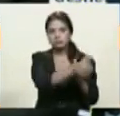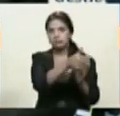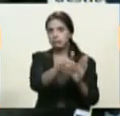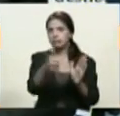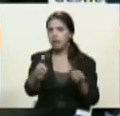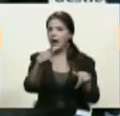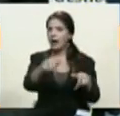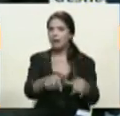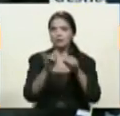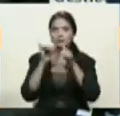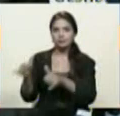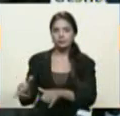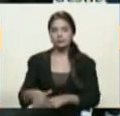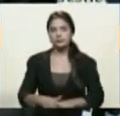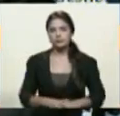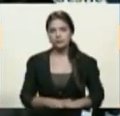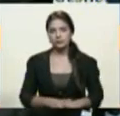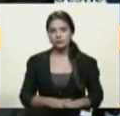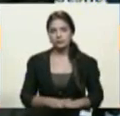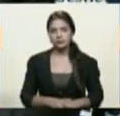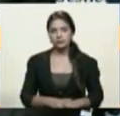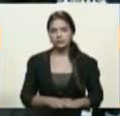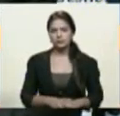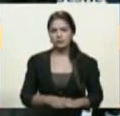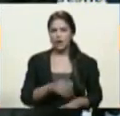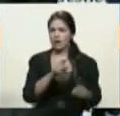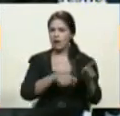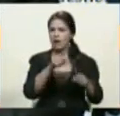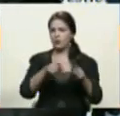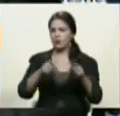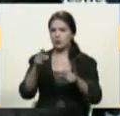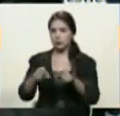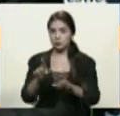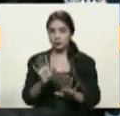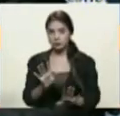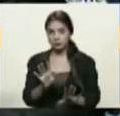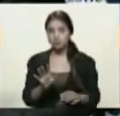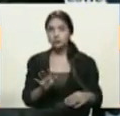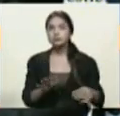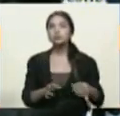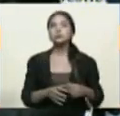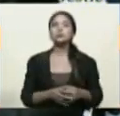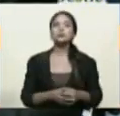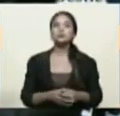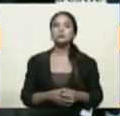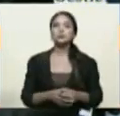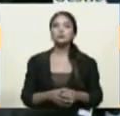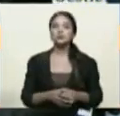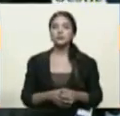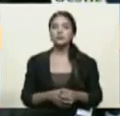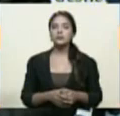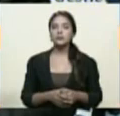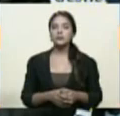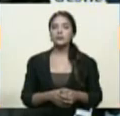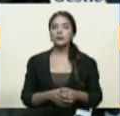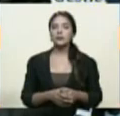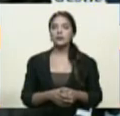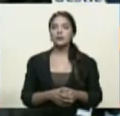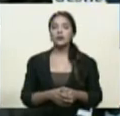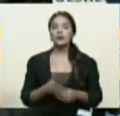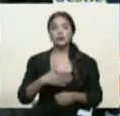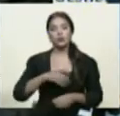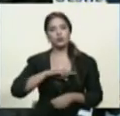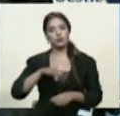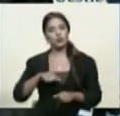aquí denunciados y que muchos de ellos por cierto los clasificamos como defensoría del pueblo